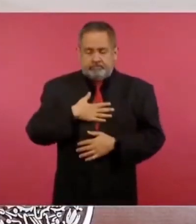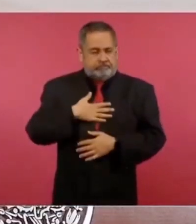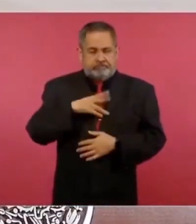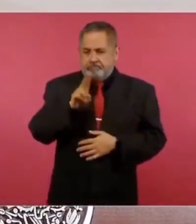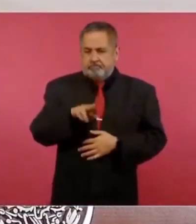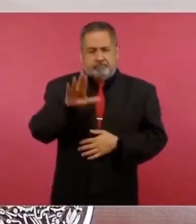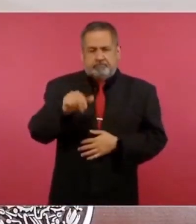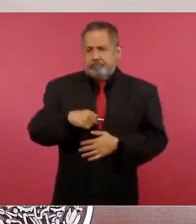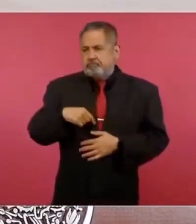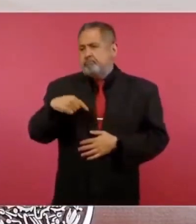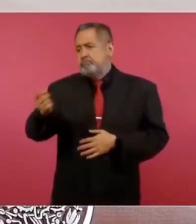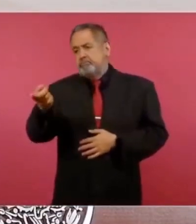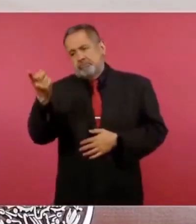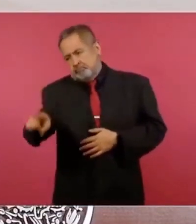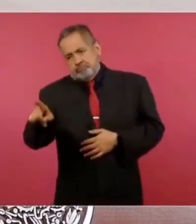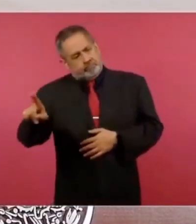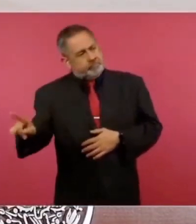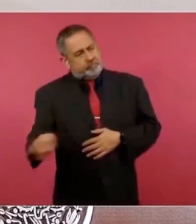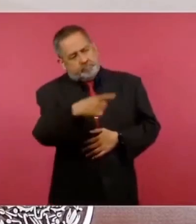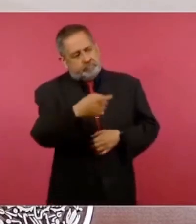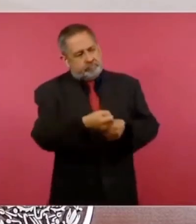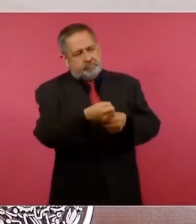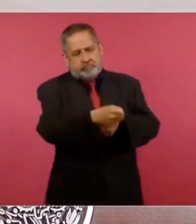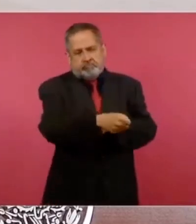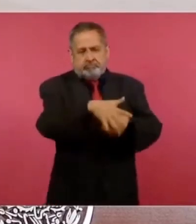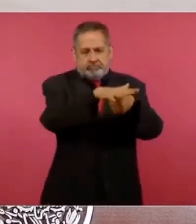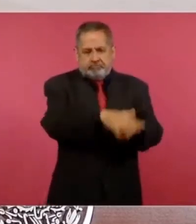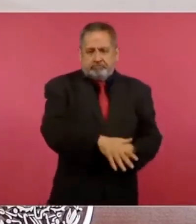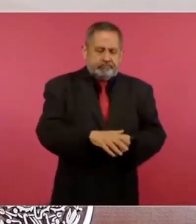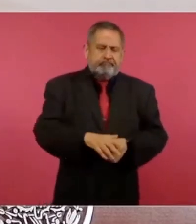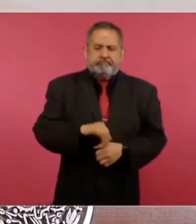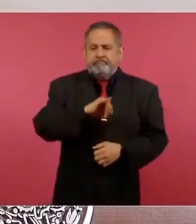hemos ordenado ni ordenaremos que se reprima al pueblo.